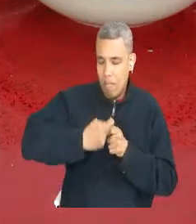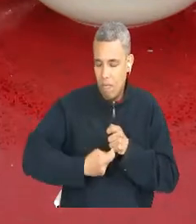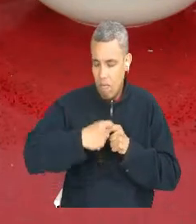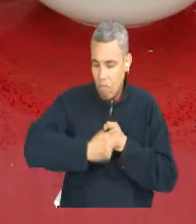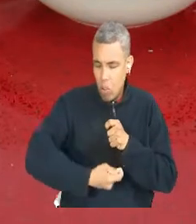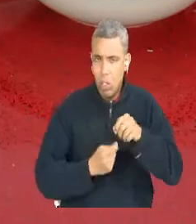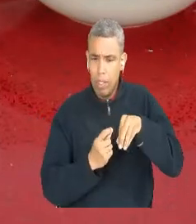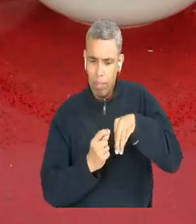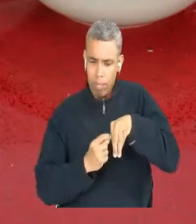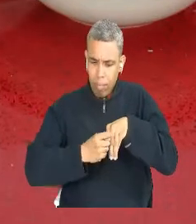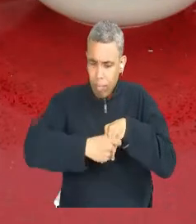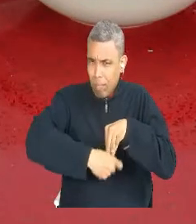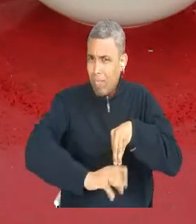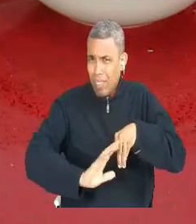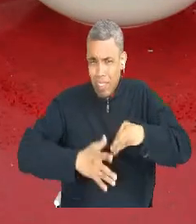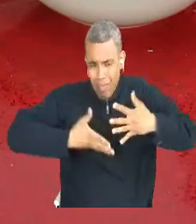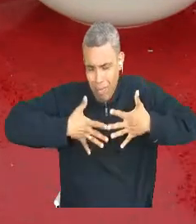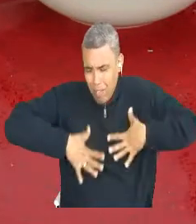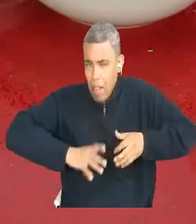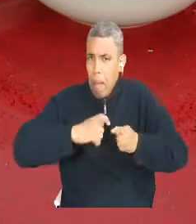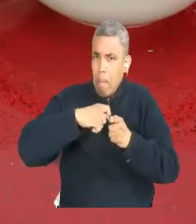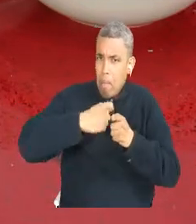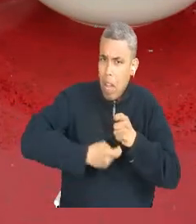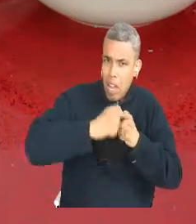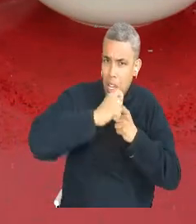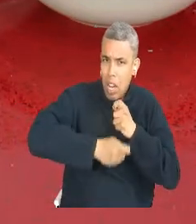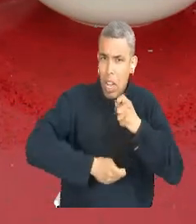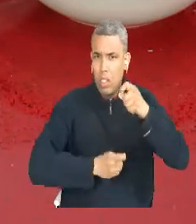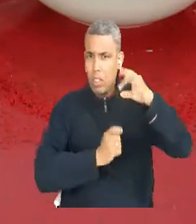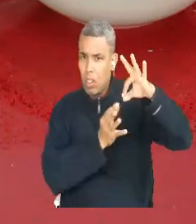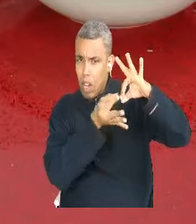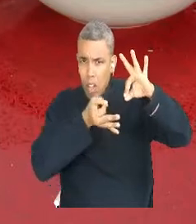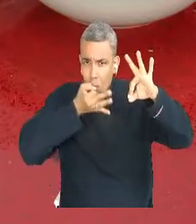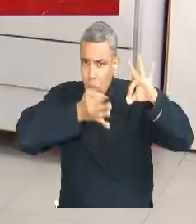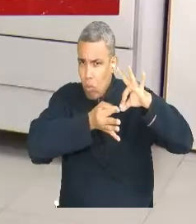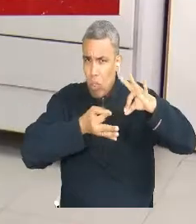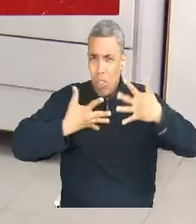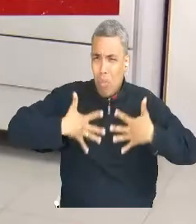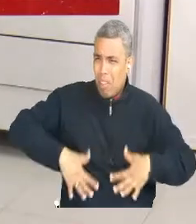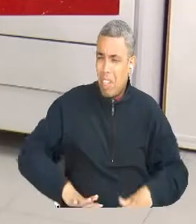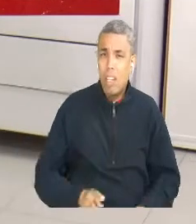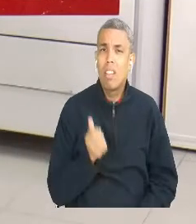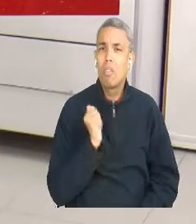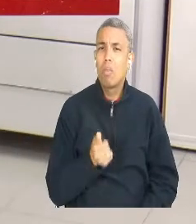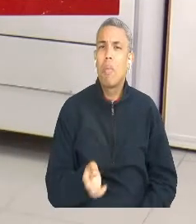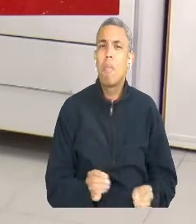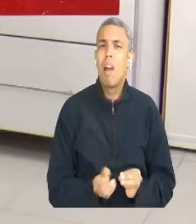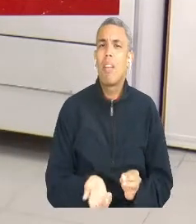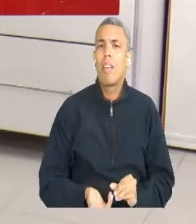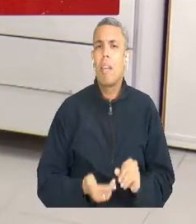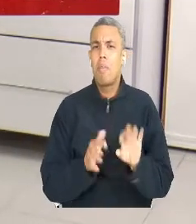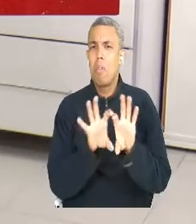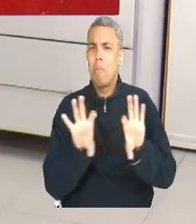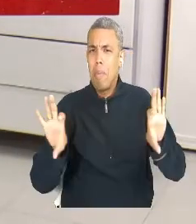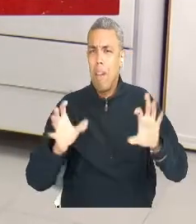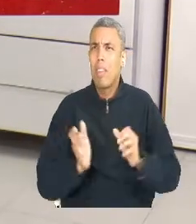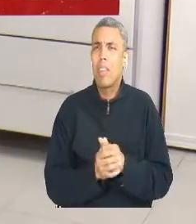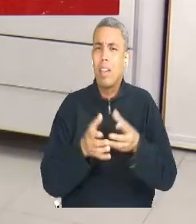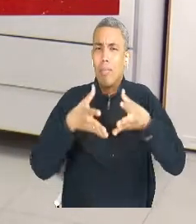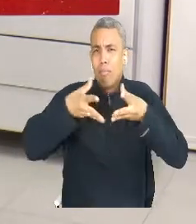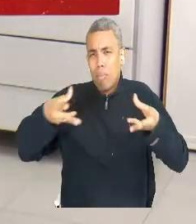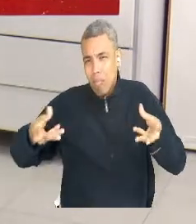Gracias a Dios tenemos una buena variedad acá en el mercado, y nuestro país es pues dichoso dándonos nuestra